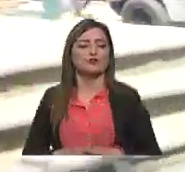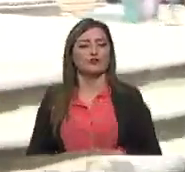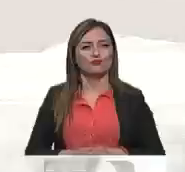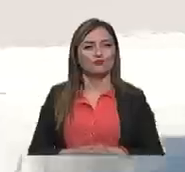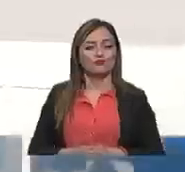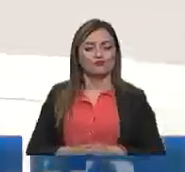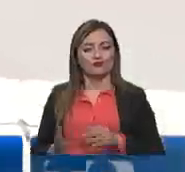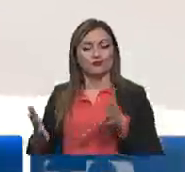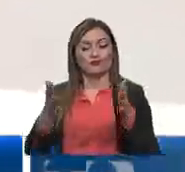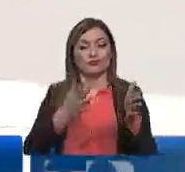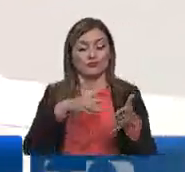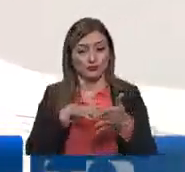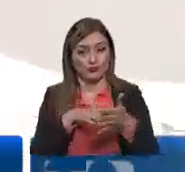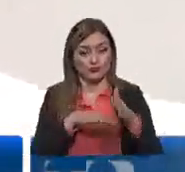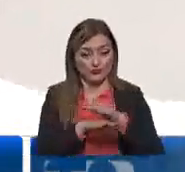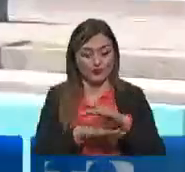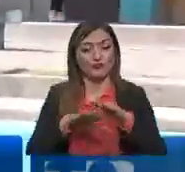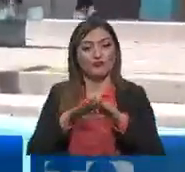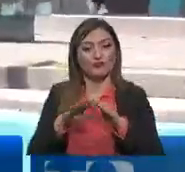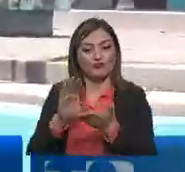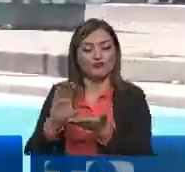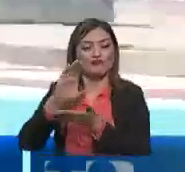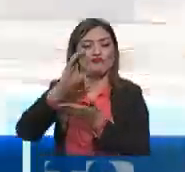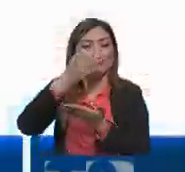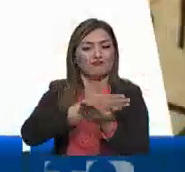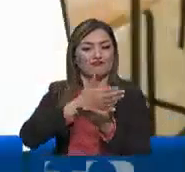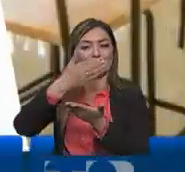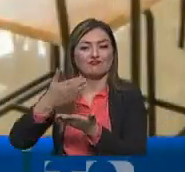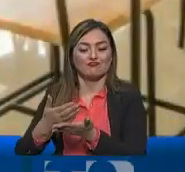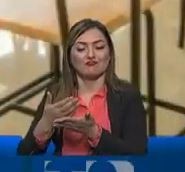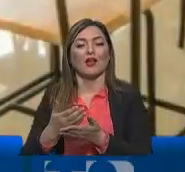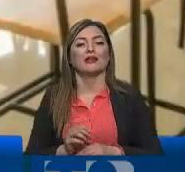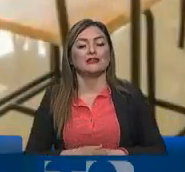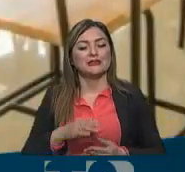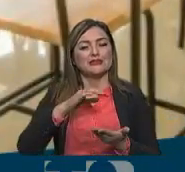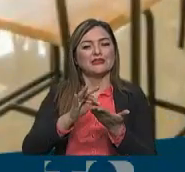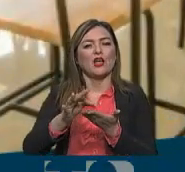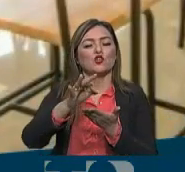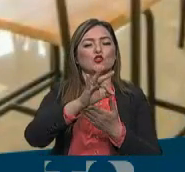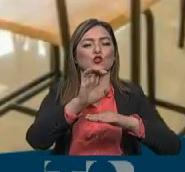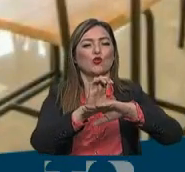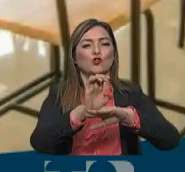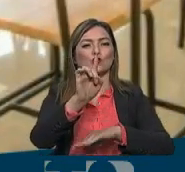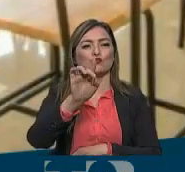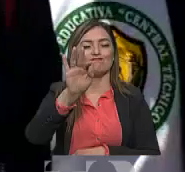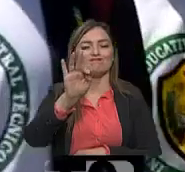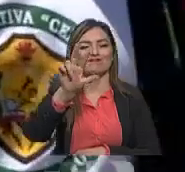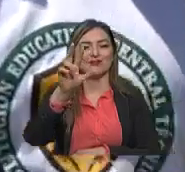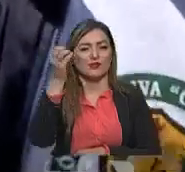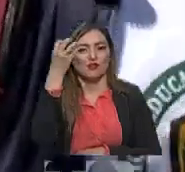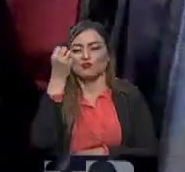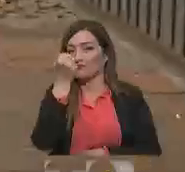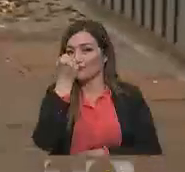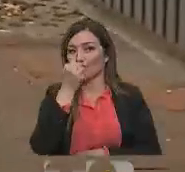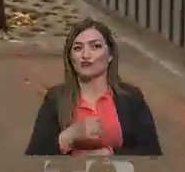Las clases presenciales en el nivel primario y secundario están suspendidas a la fecha en 193 cantones que se encuentran en semáforo rojo.